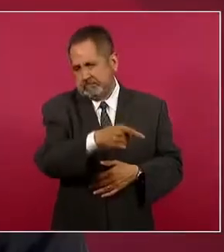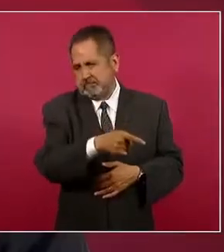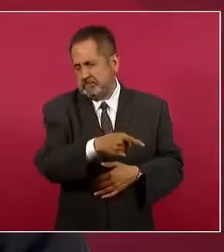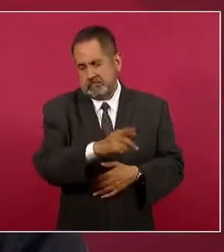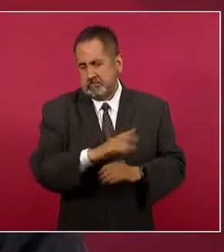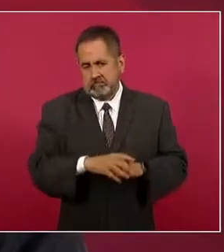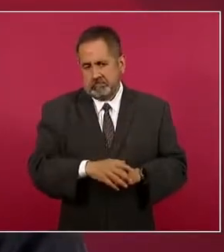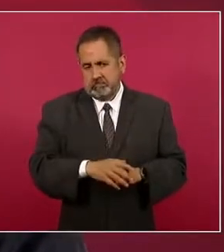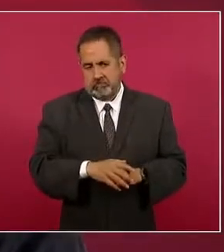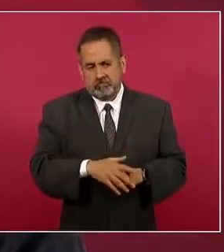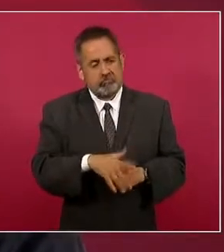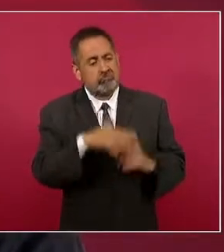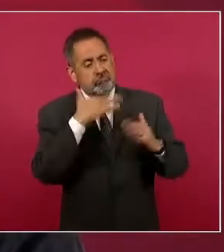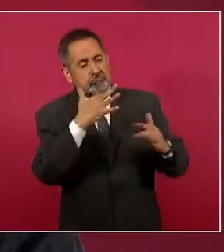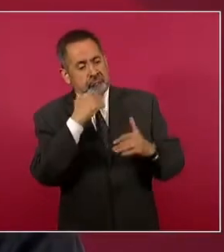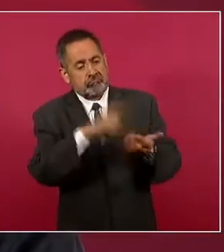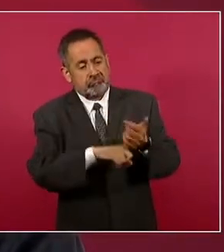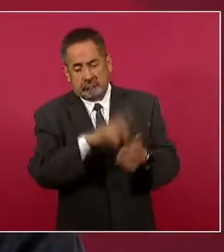la corrupción no.